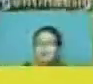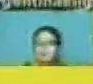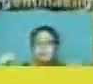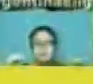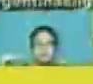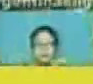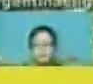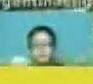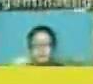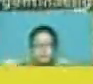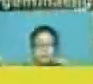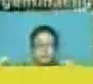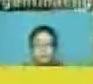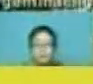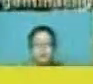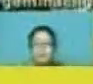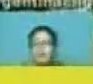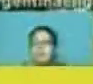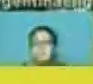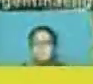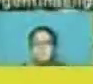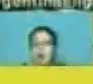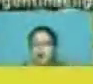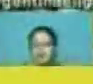se quede. Mucha